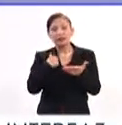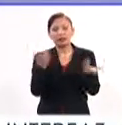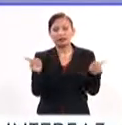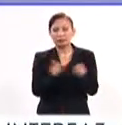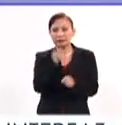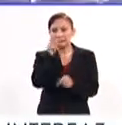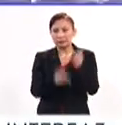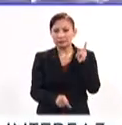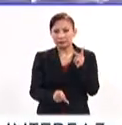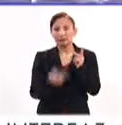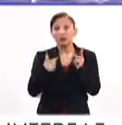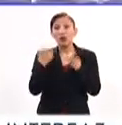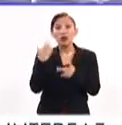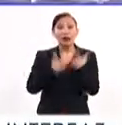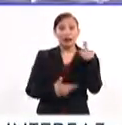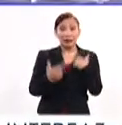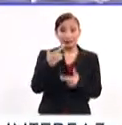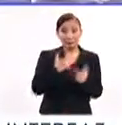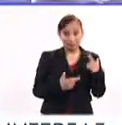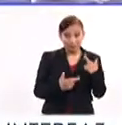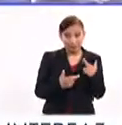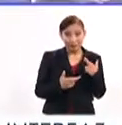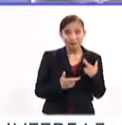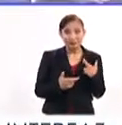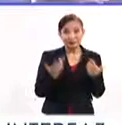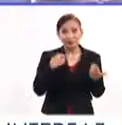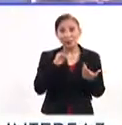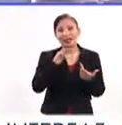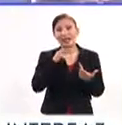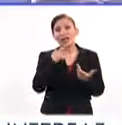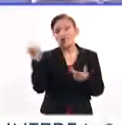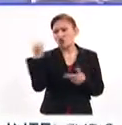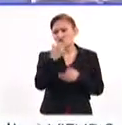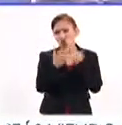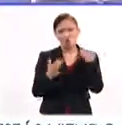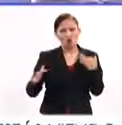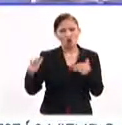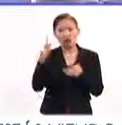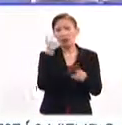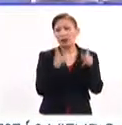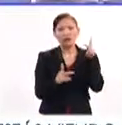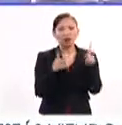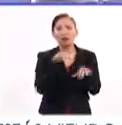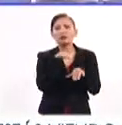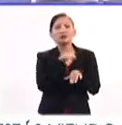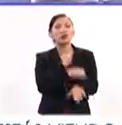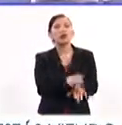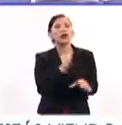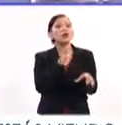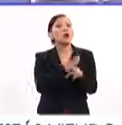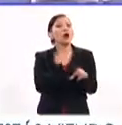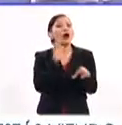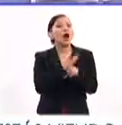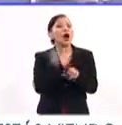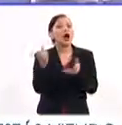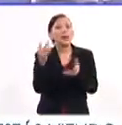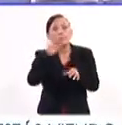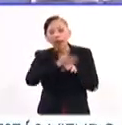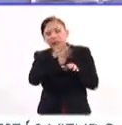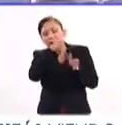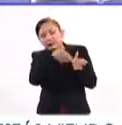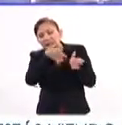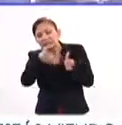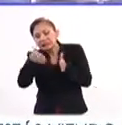una breve pausa y cuando regresemos, Sergio y yo y todos ustedes vamos a platicar acerca de cuáles han sido los momentos